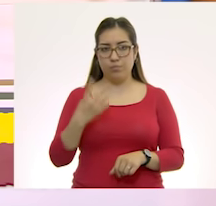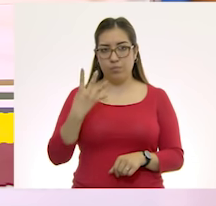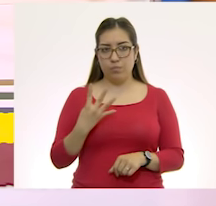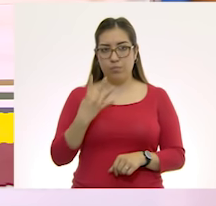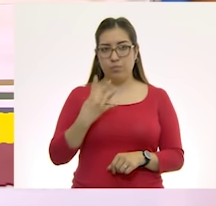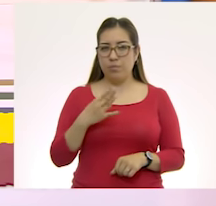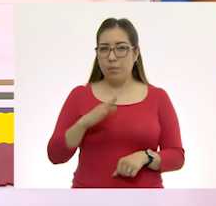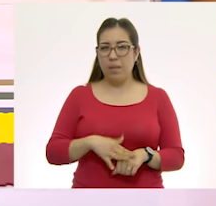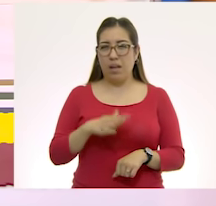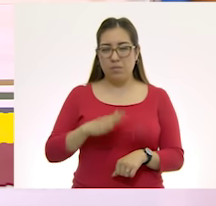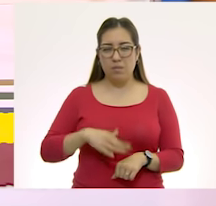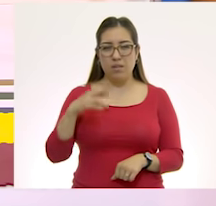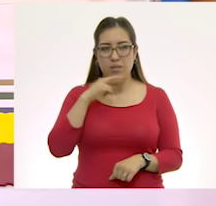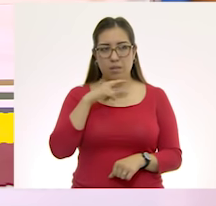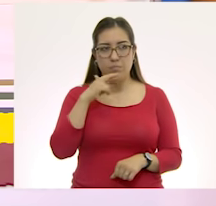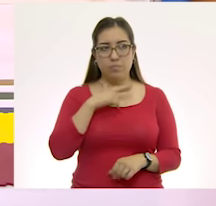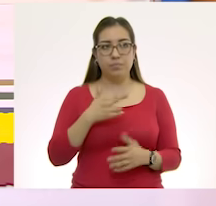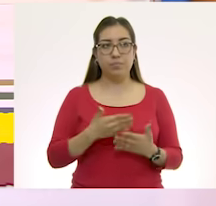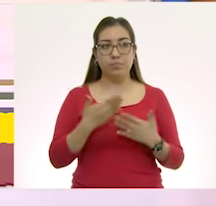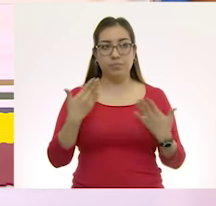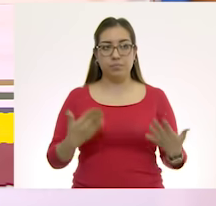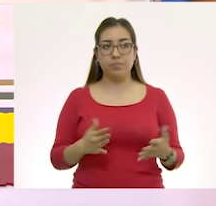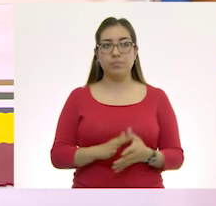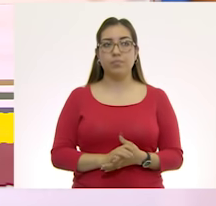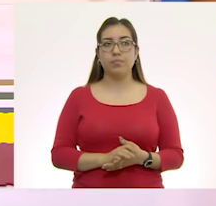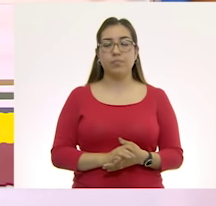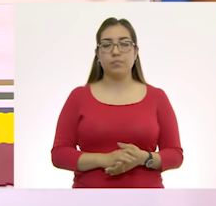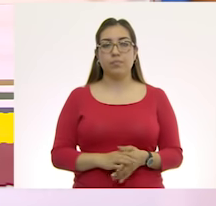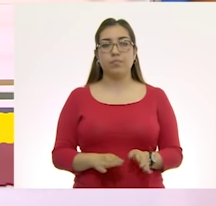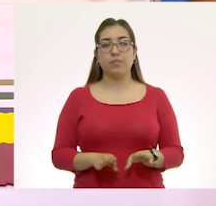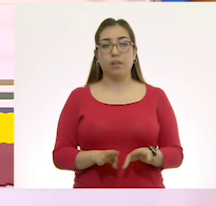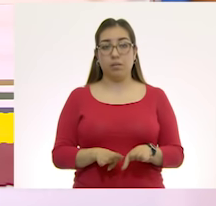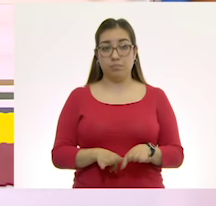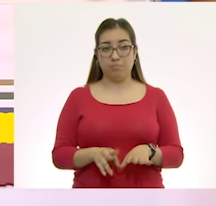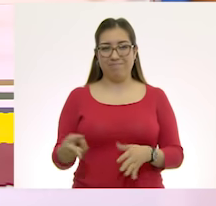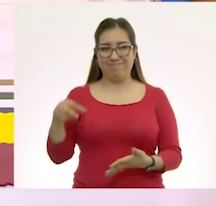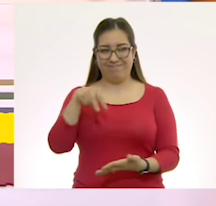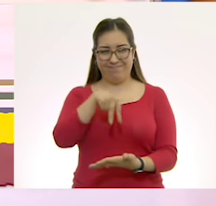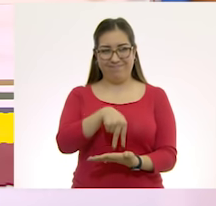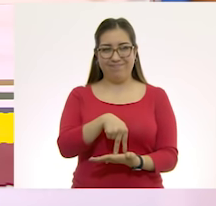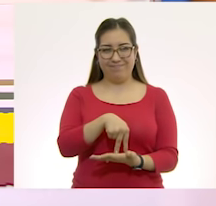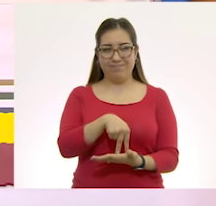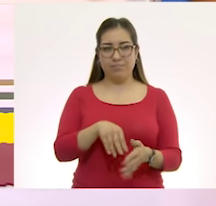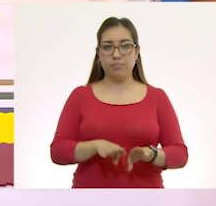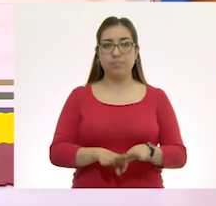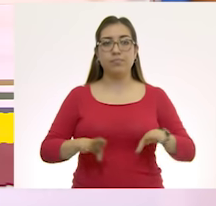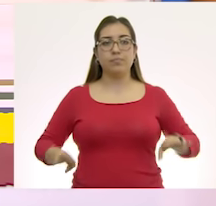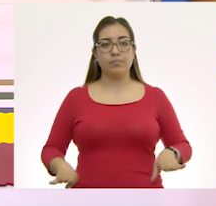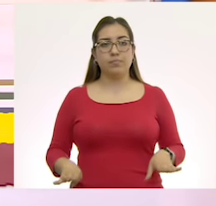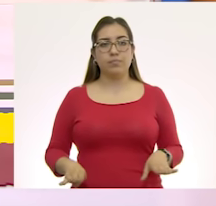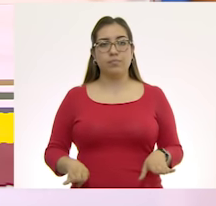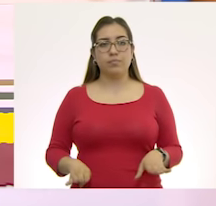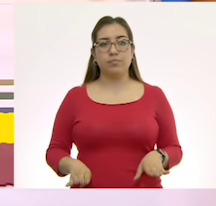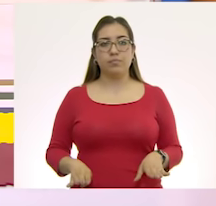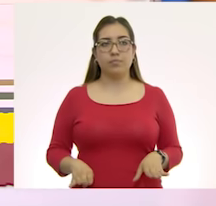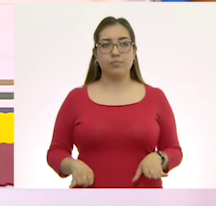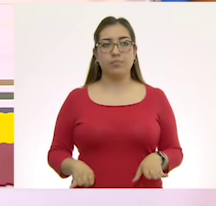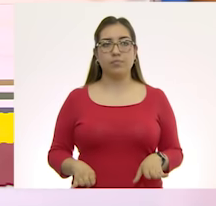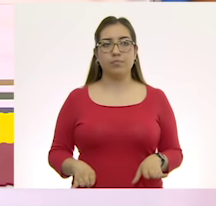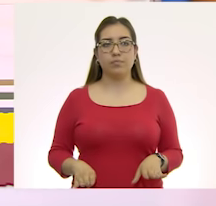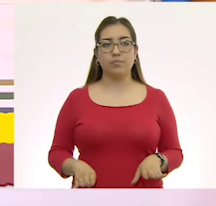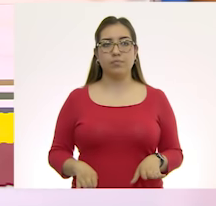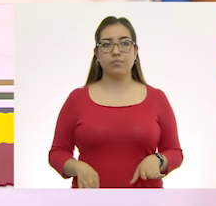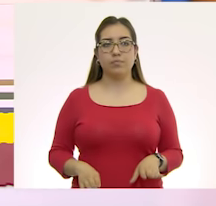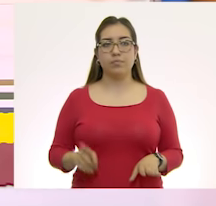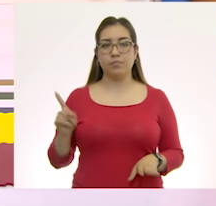que es más rápido ahora. Después vamos a separar piernas. Estamos de pie, tú estás de pie, separa seguramente la pierna y yo voy a